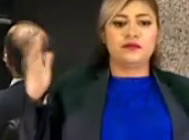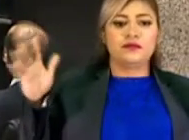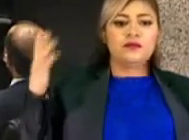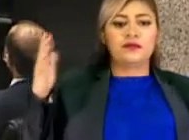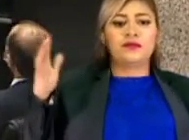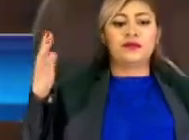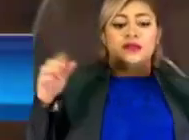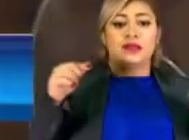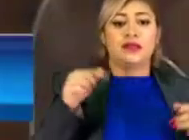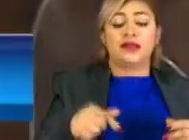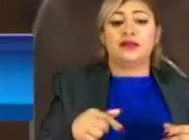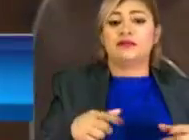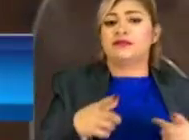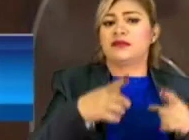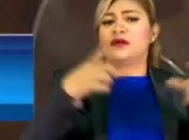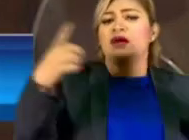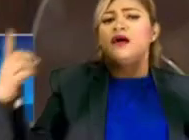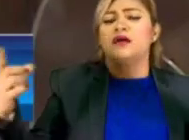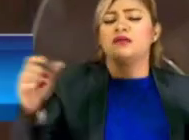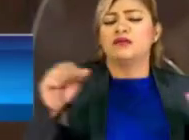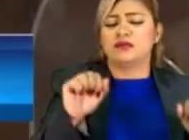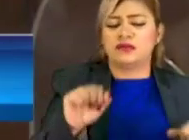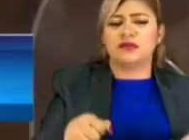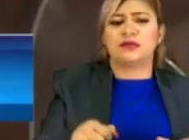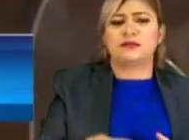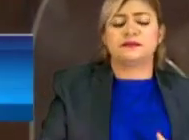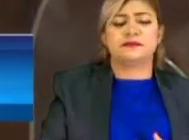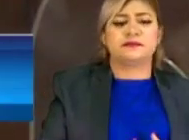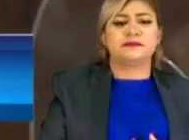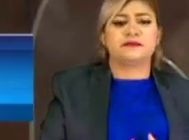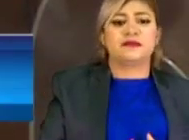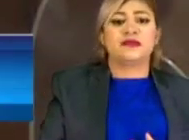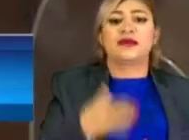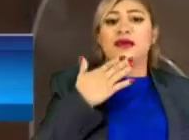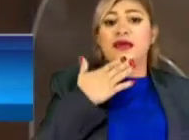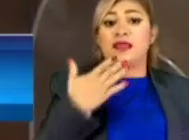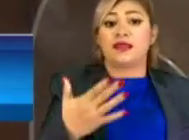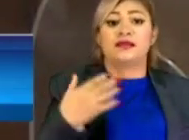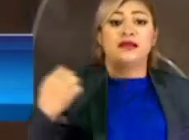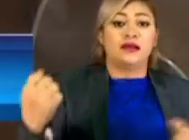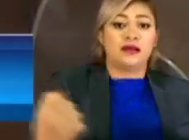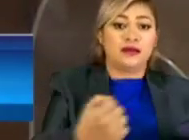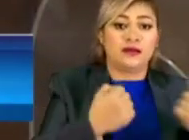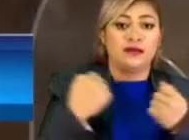Este gran logro de Panamá fue posible gracias a un esfuerzo